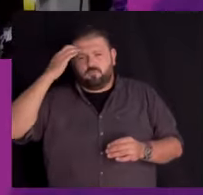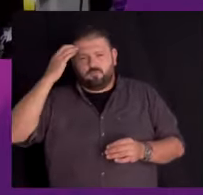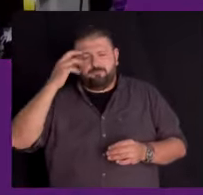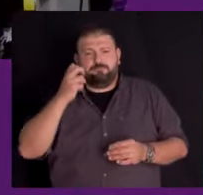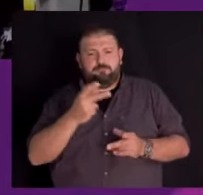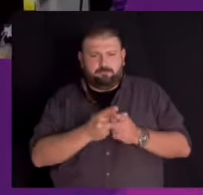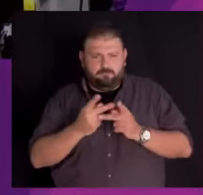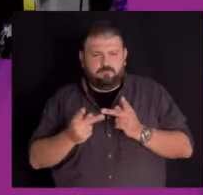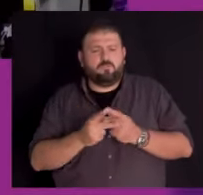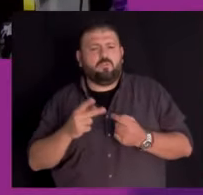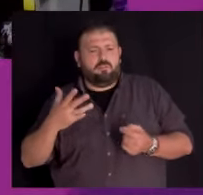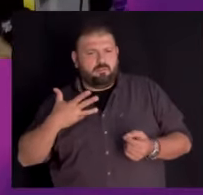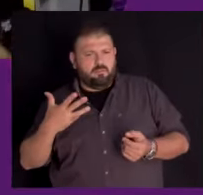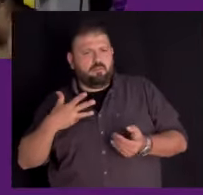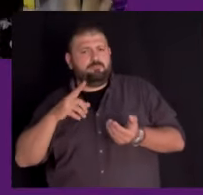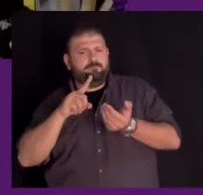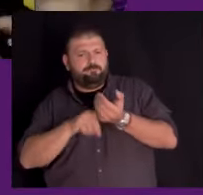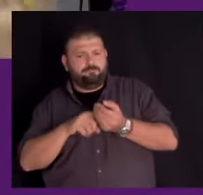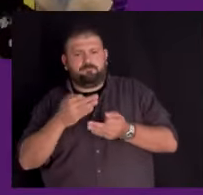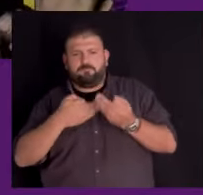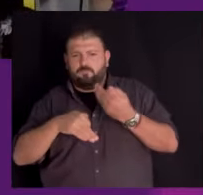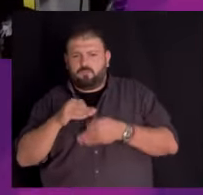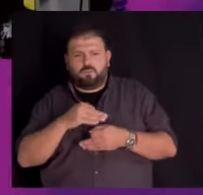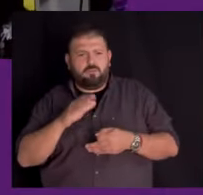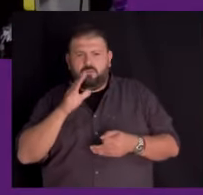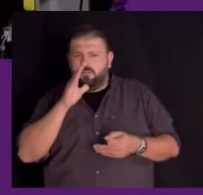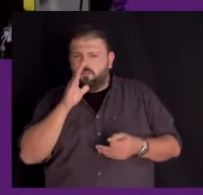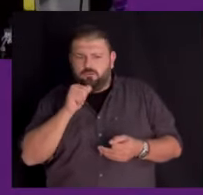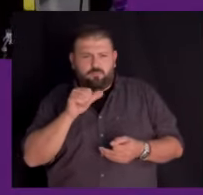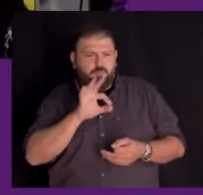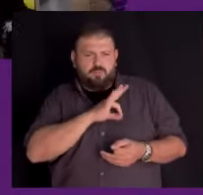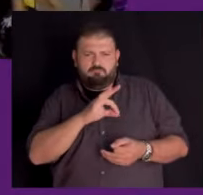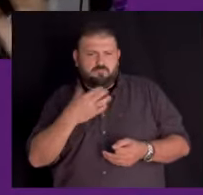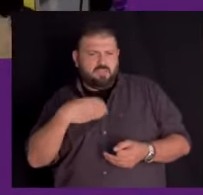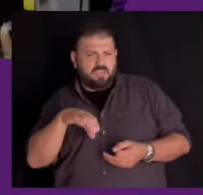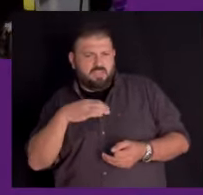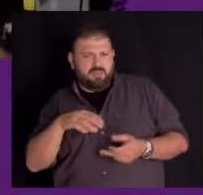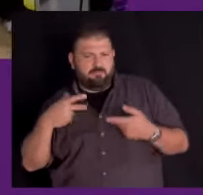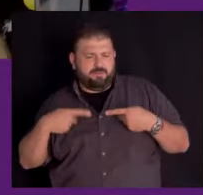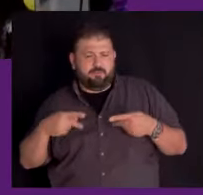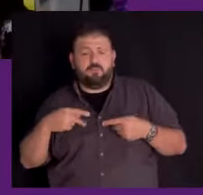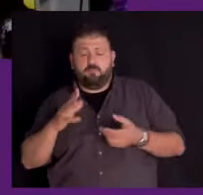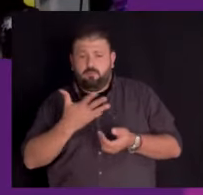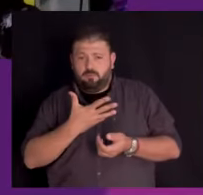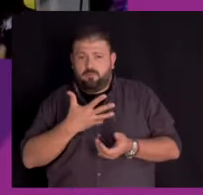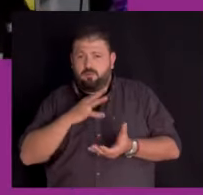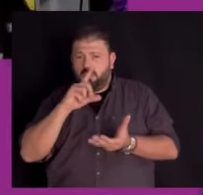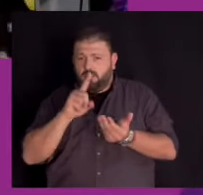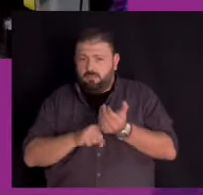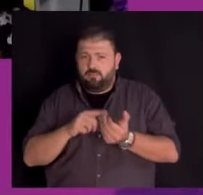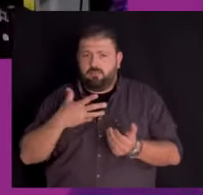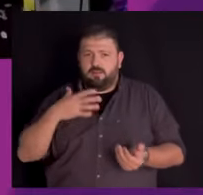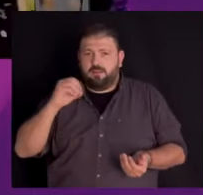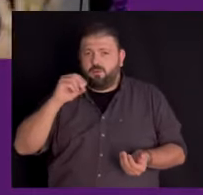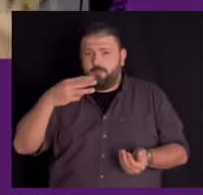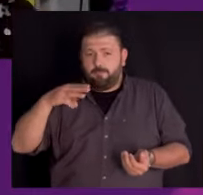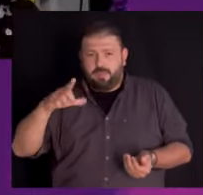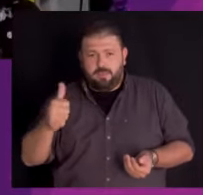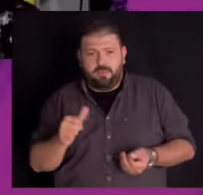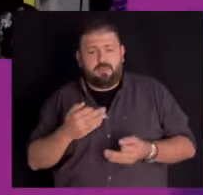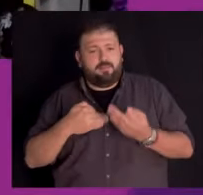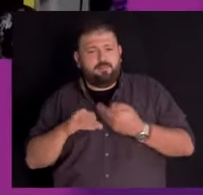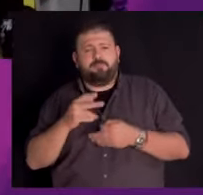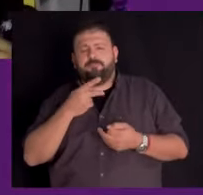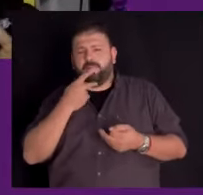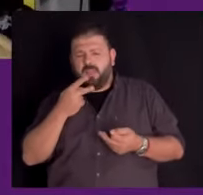los contienen, y bueno, pues, de esta manera no se podrán quejar, ¿eh? Porque estamos hablando del sistema nervioso, estamos hablando también de